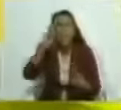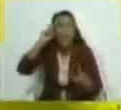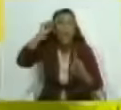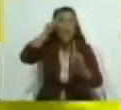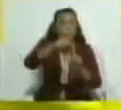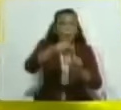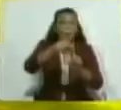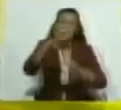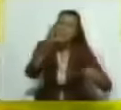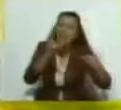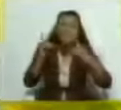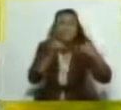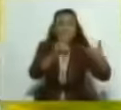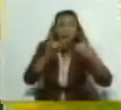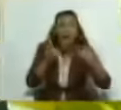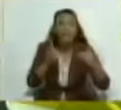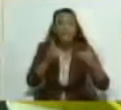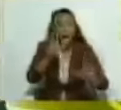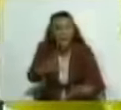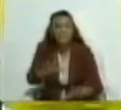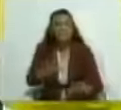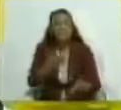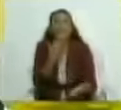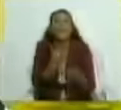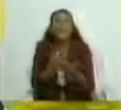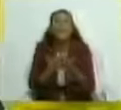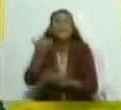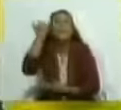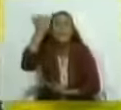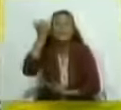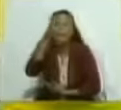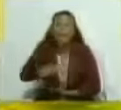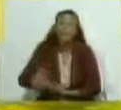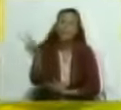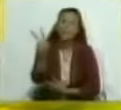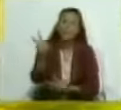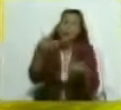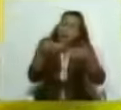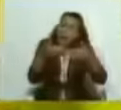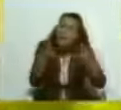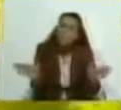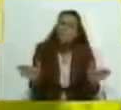calor del debate. Y eso es lo que le proponemos a Venezuela, abrir